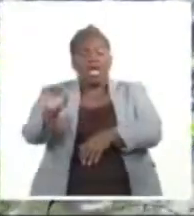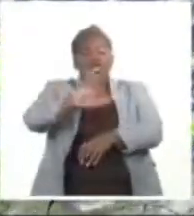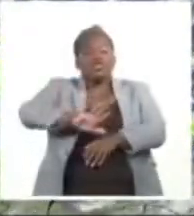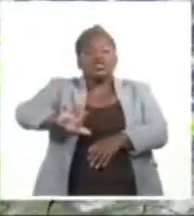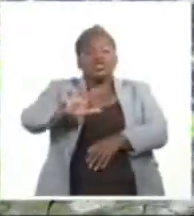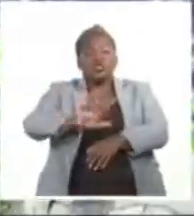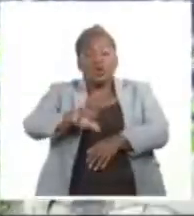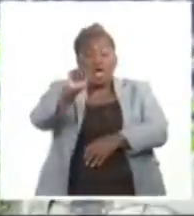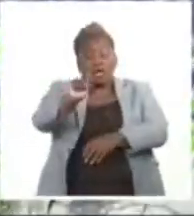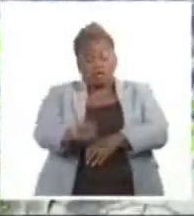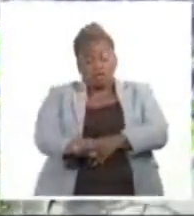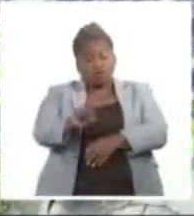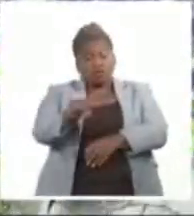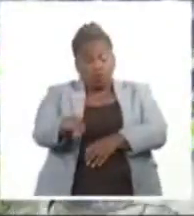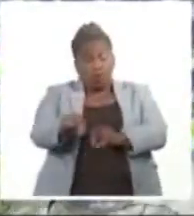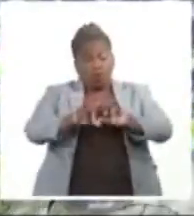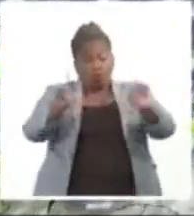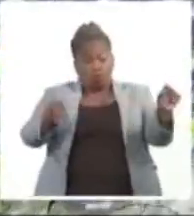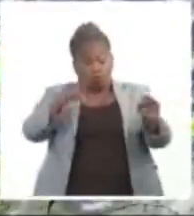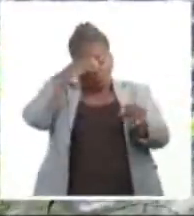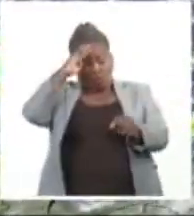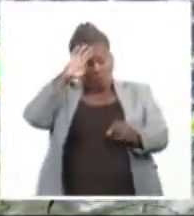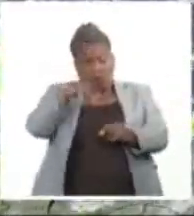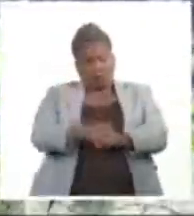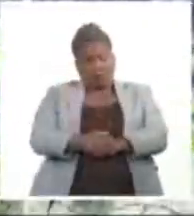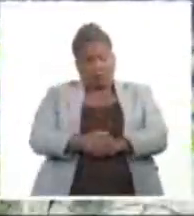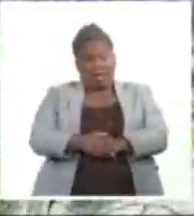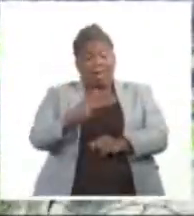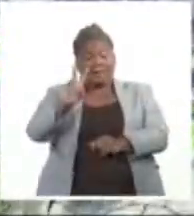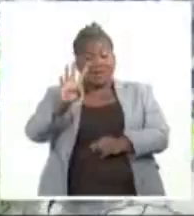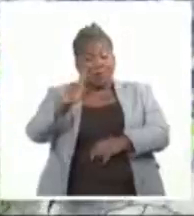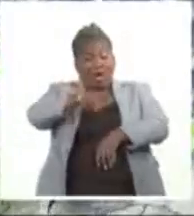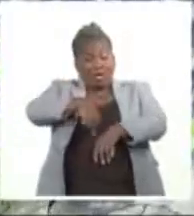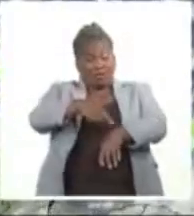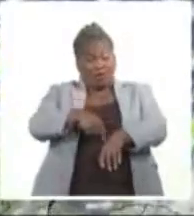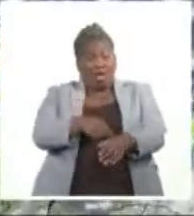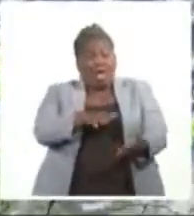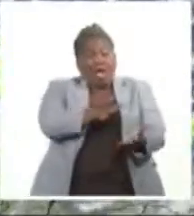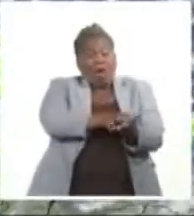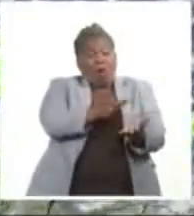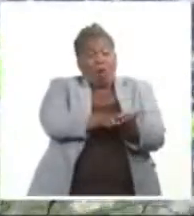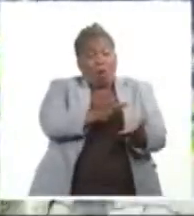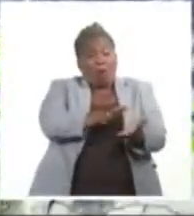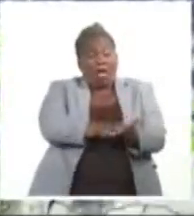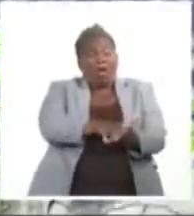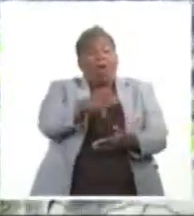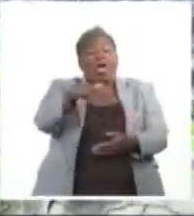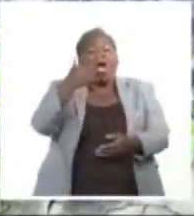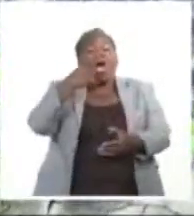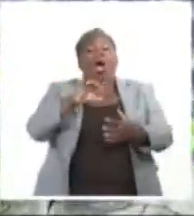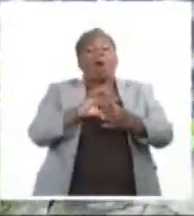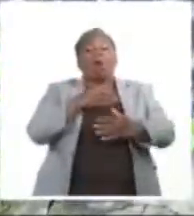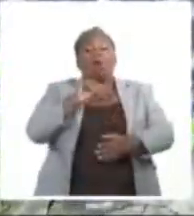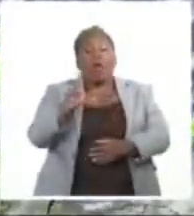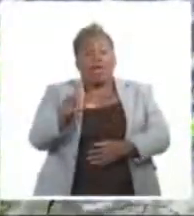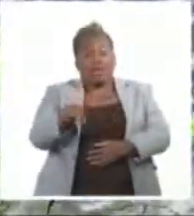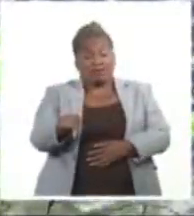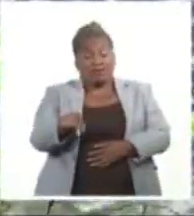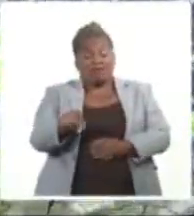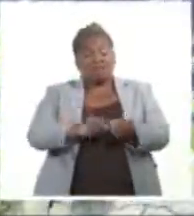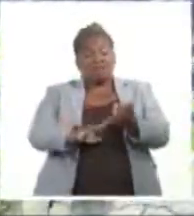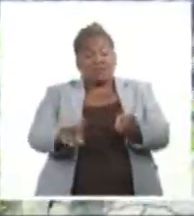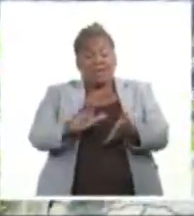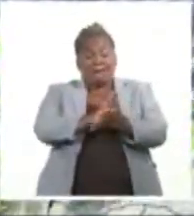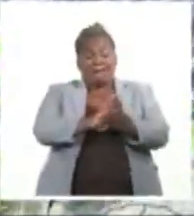interior y sur de gran parte del territorio nacional. En las últimas 24 horas, el mayor acumulado se reporta en Hawái Grandes, en la provincia de Matanzas, con